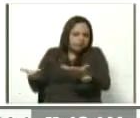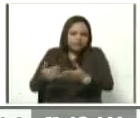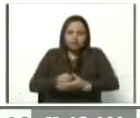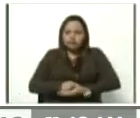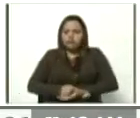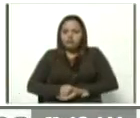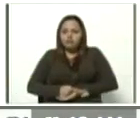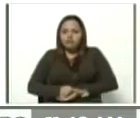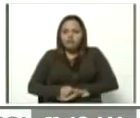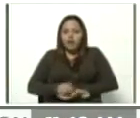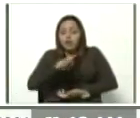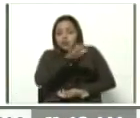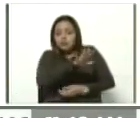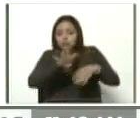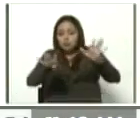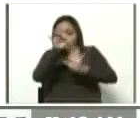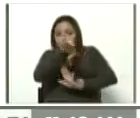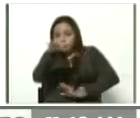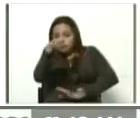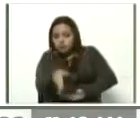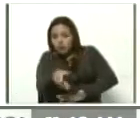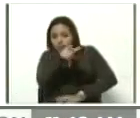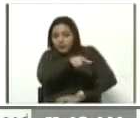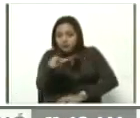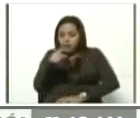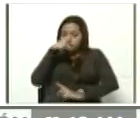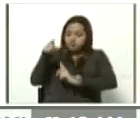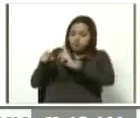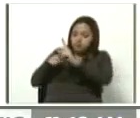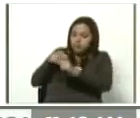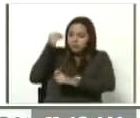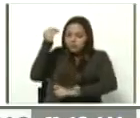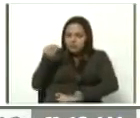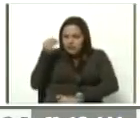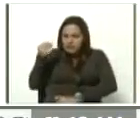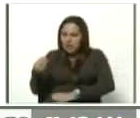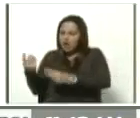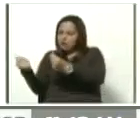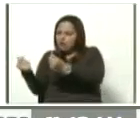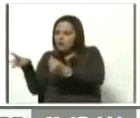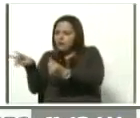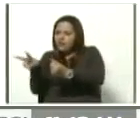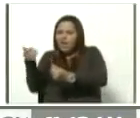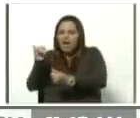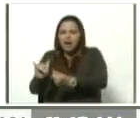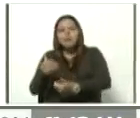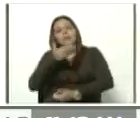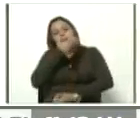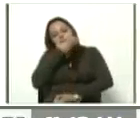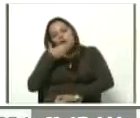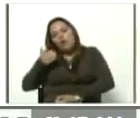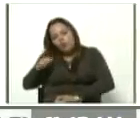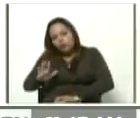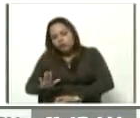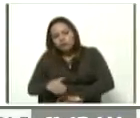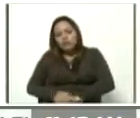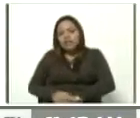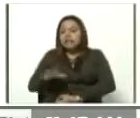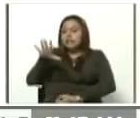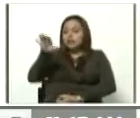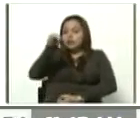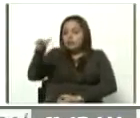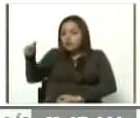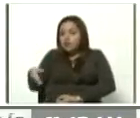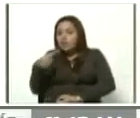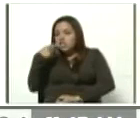el 59% de los encuestados considera que la situación económica del país está mejorando, 5% que